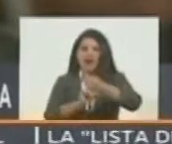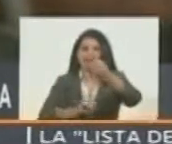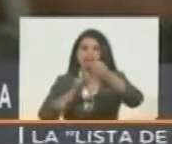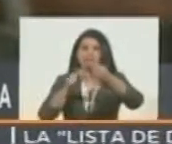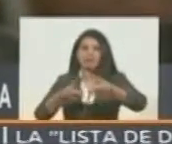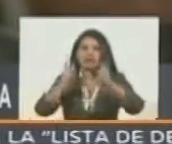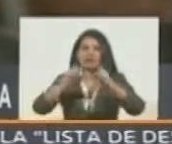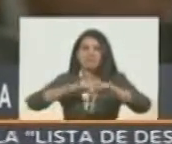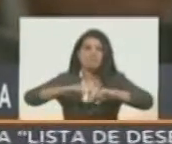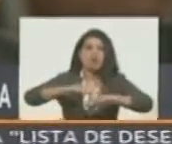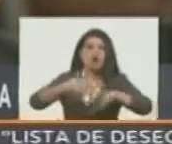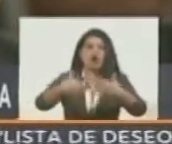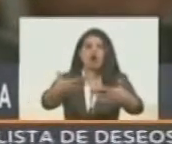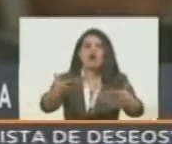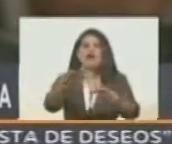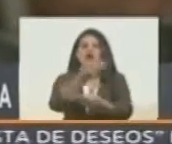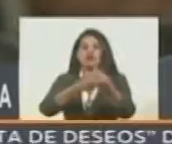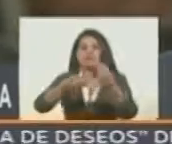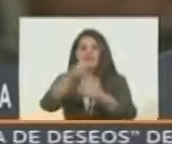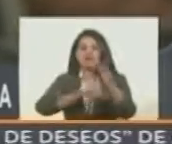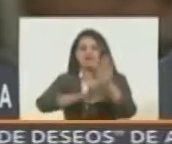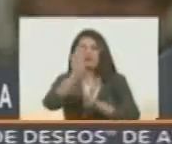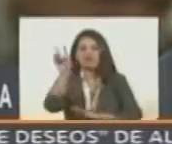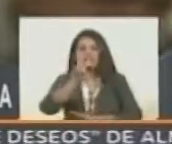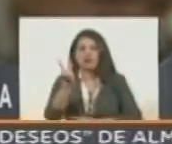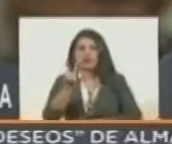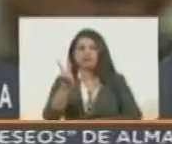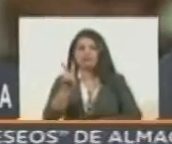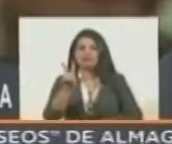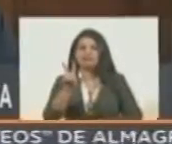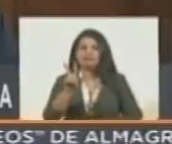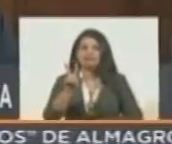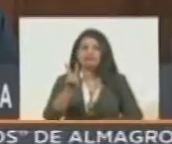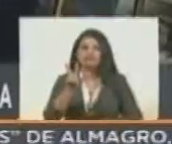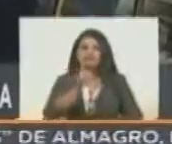impulso acelerado de la economía productiva venezolana.